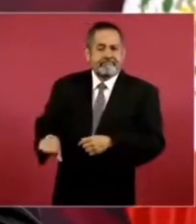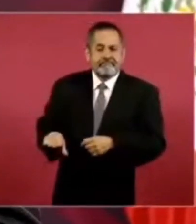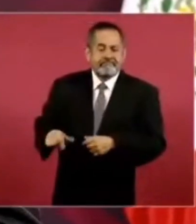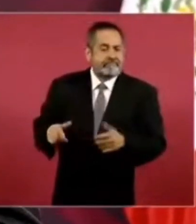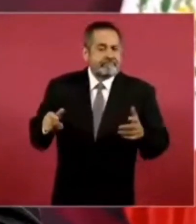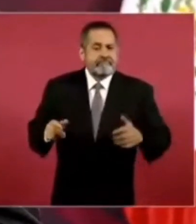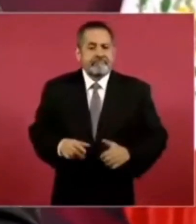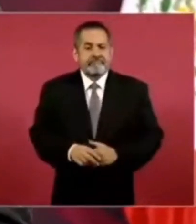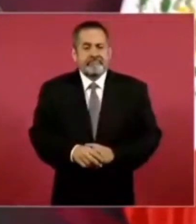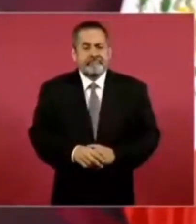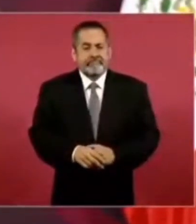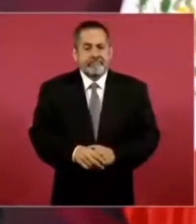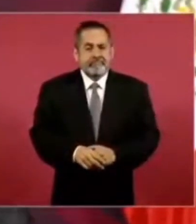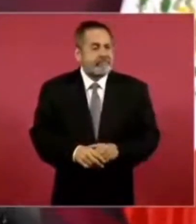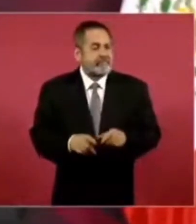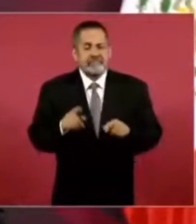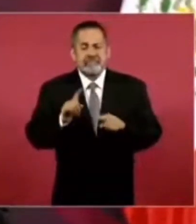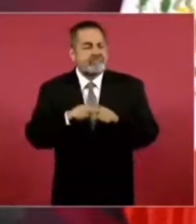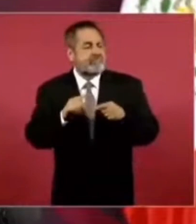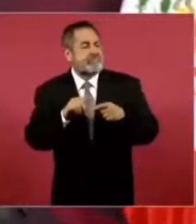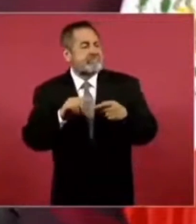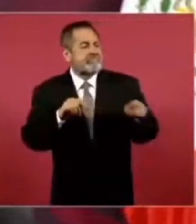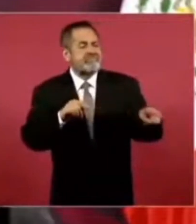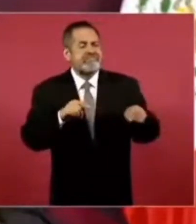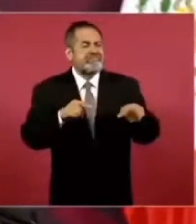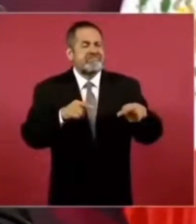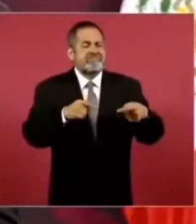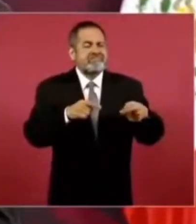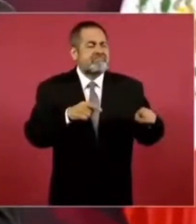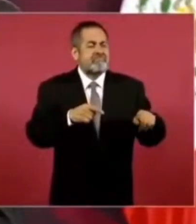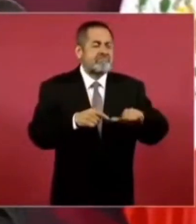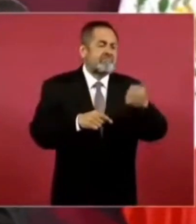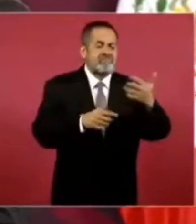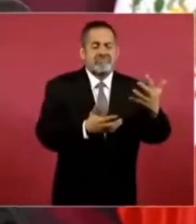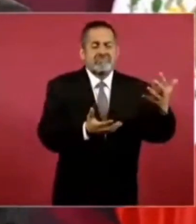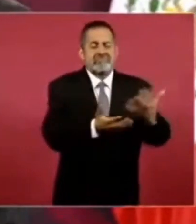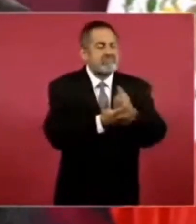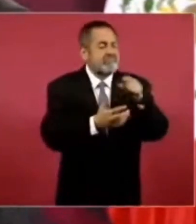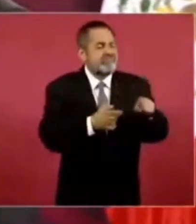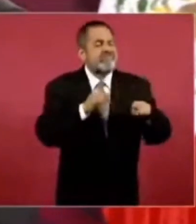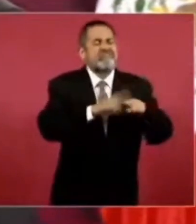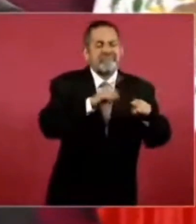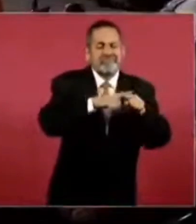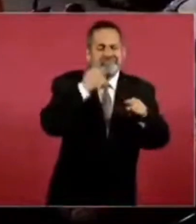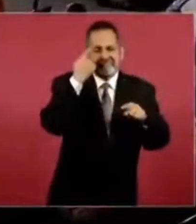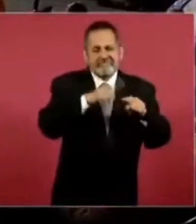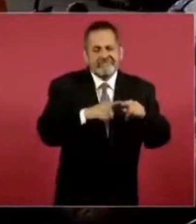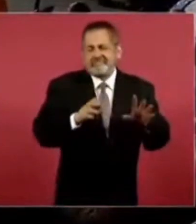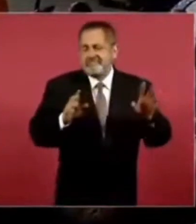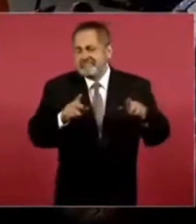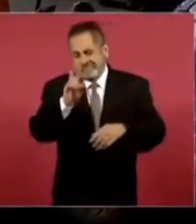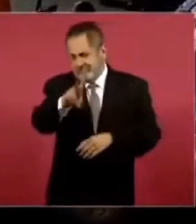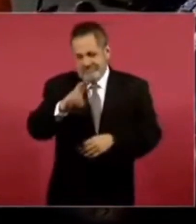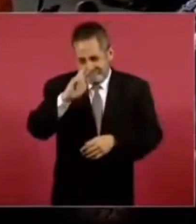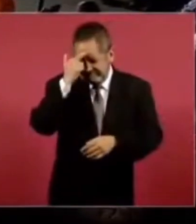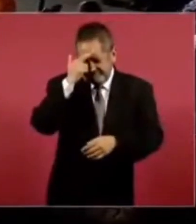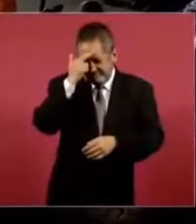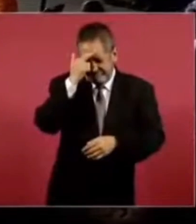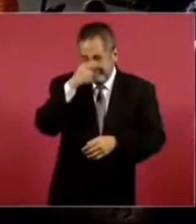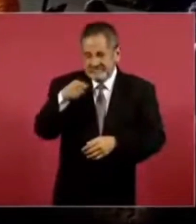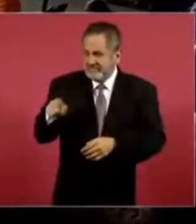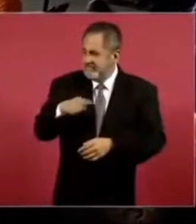perdió Contra quién no me pidan que les diga Porque no me